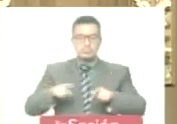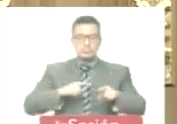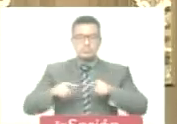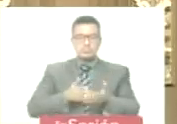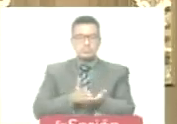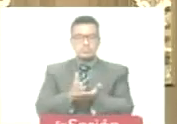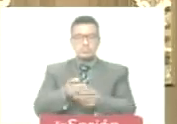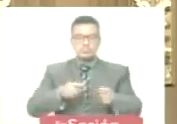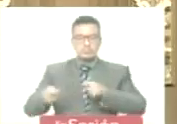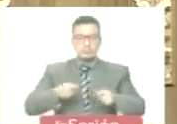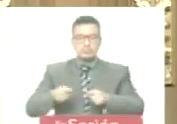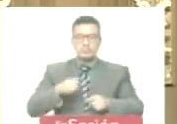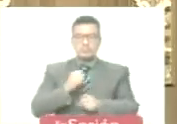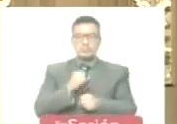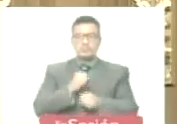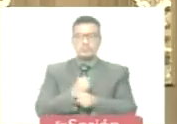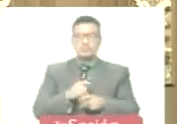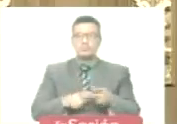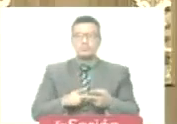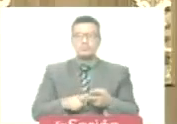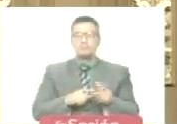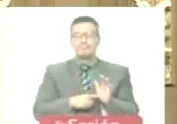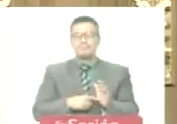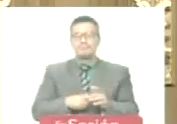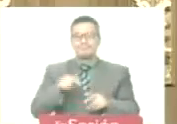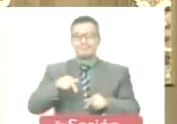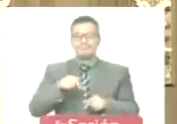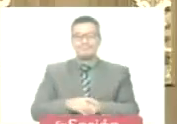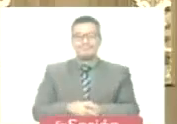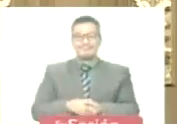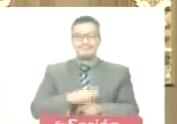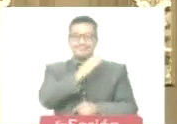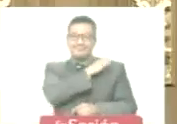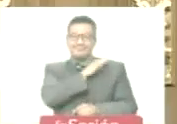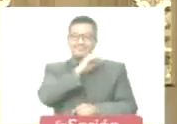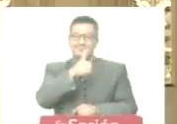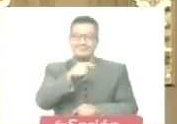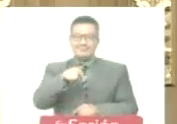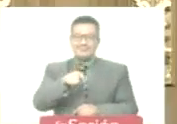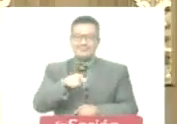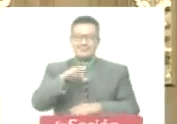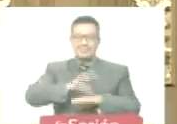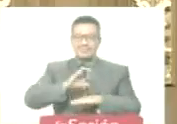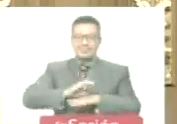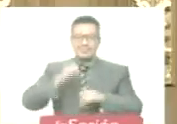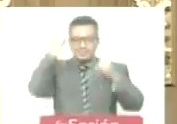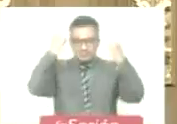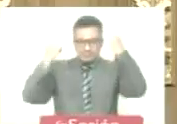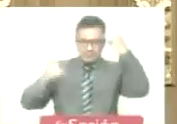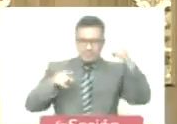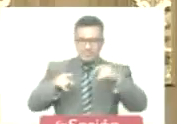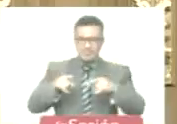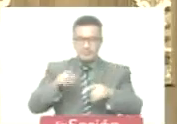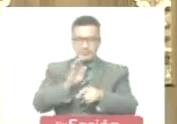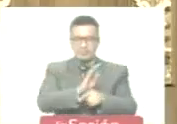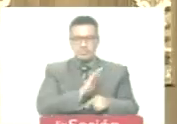seguimiento de control de gestión. Más recientemente, director del Centro Estratégico de Seguridad.